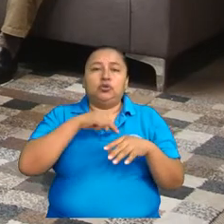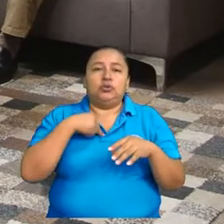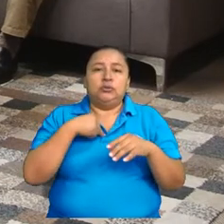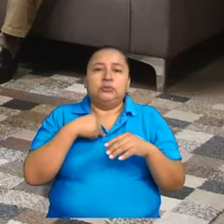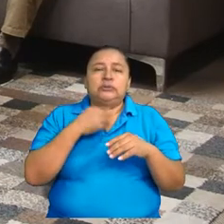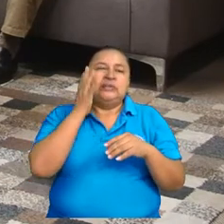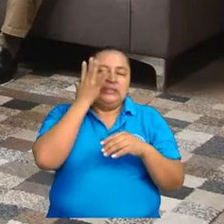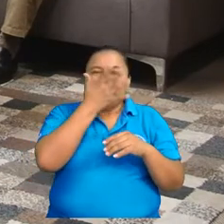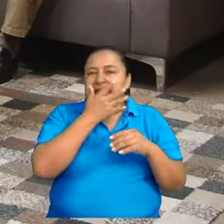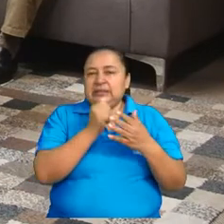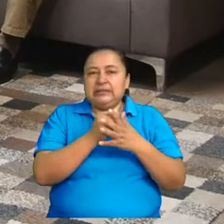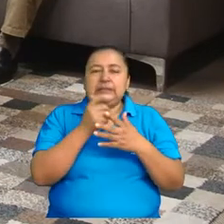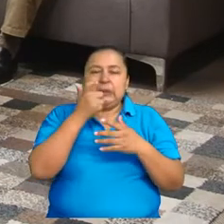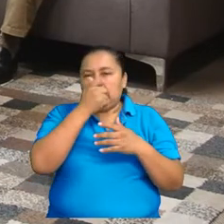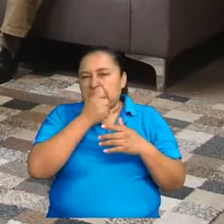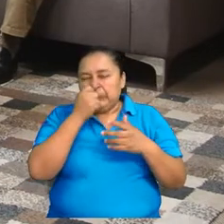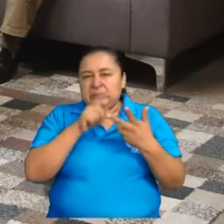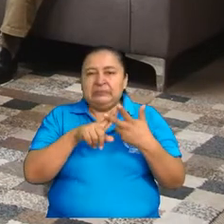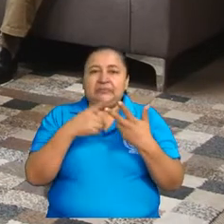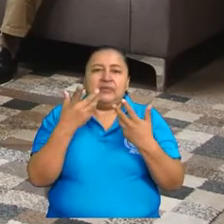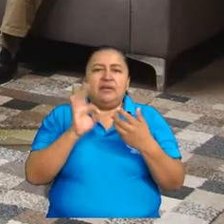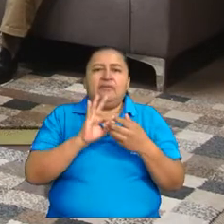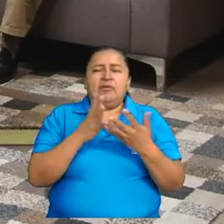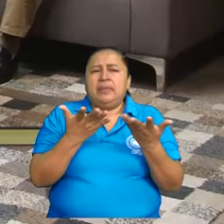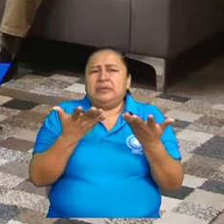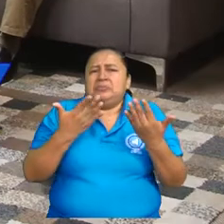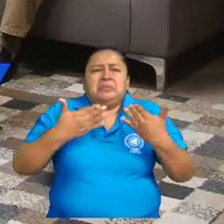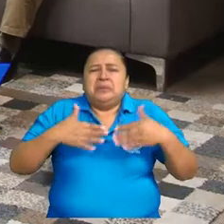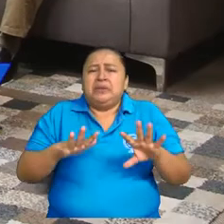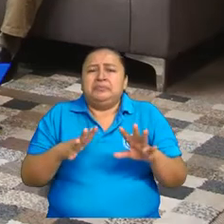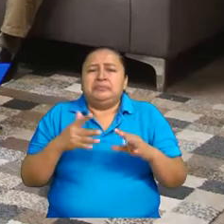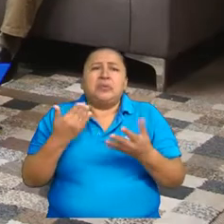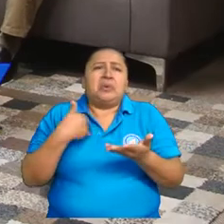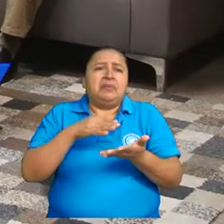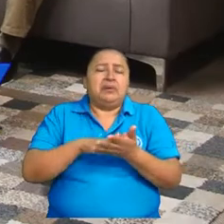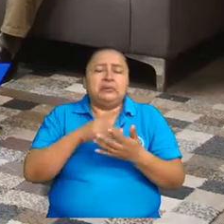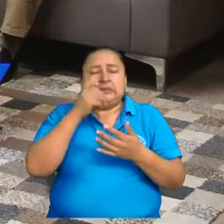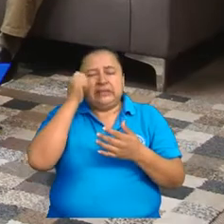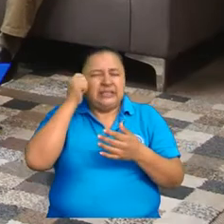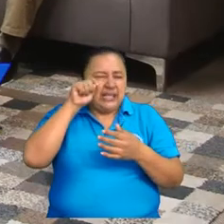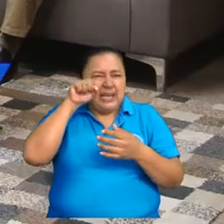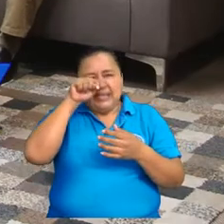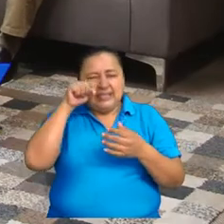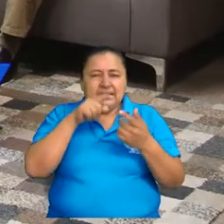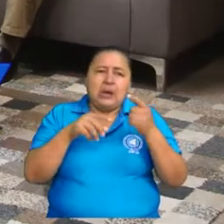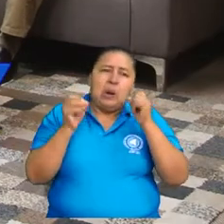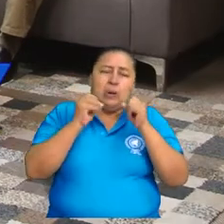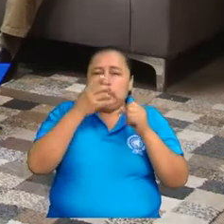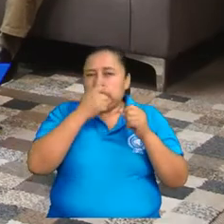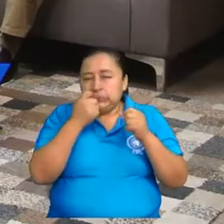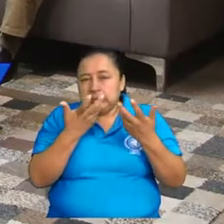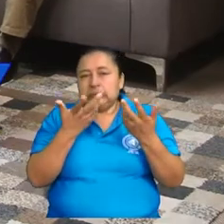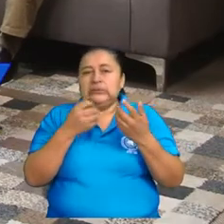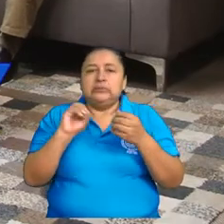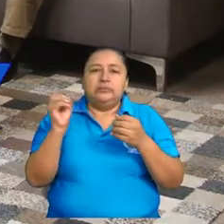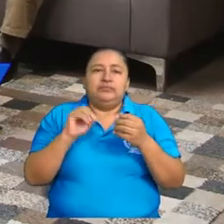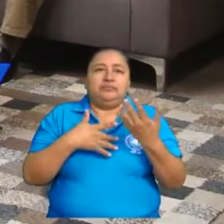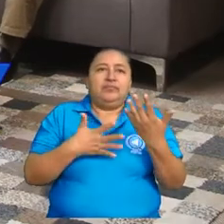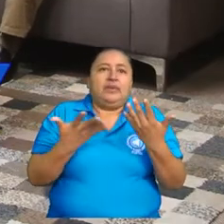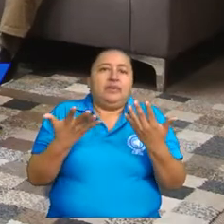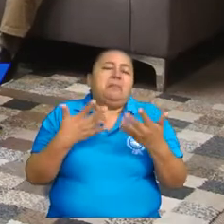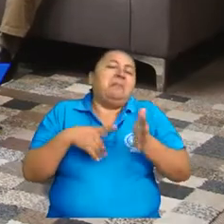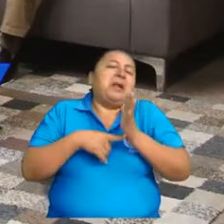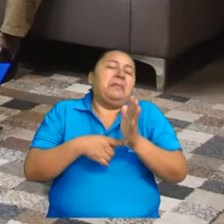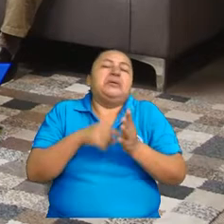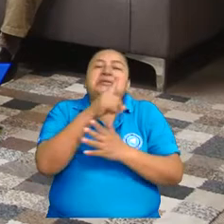la cara con de manera inconsciente y varias veces en el día, que pueden sumar, digamos, un promedio de 100